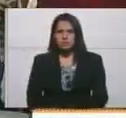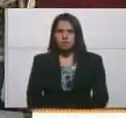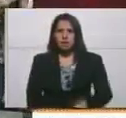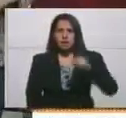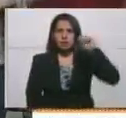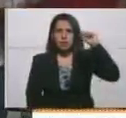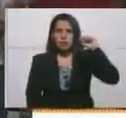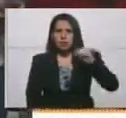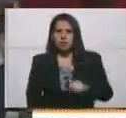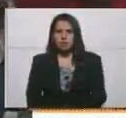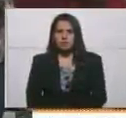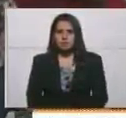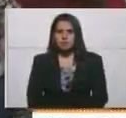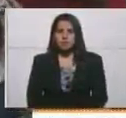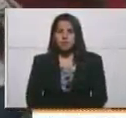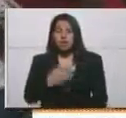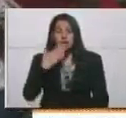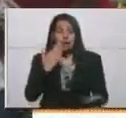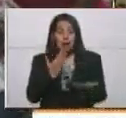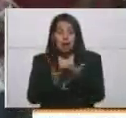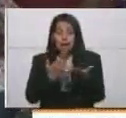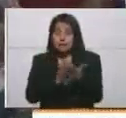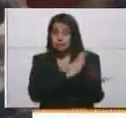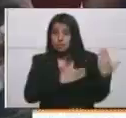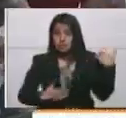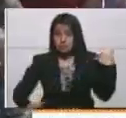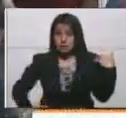Siéntese, camarada. Gracias, compañero presidente.